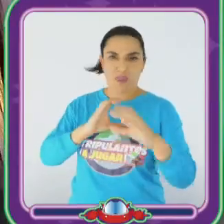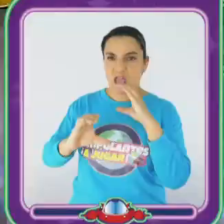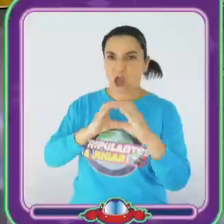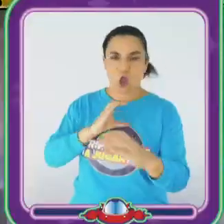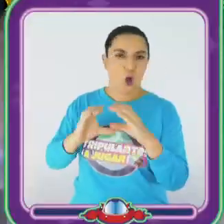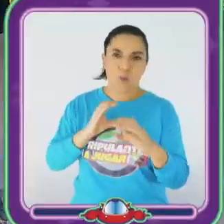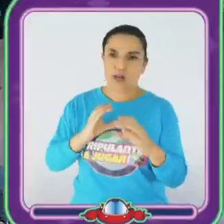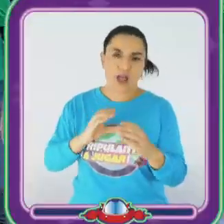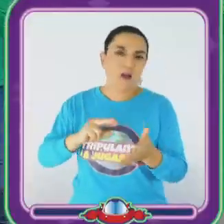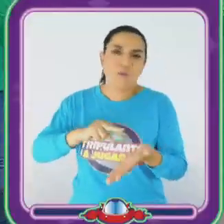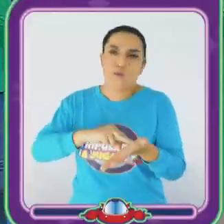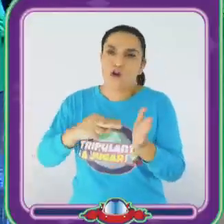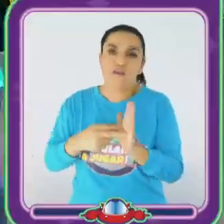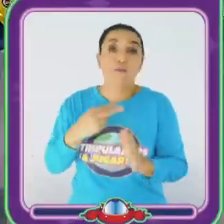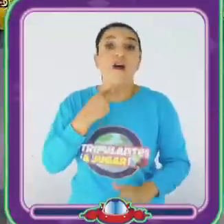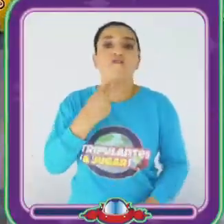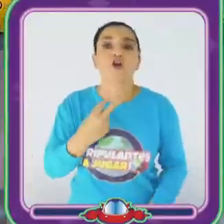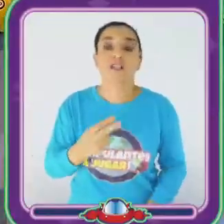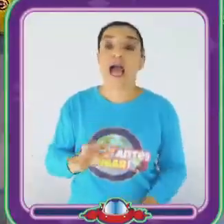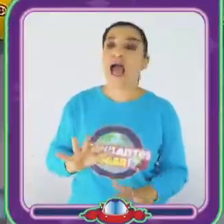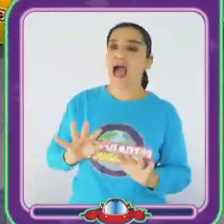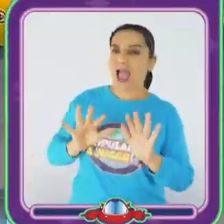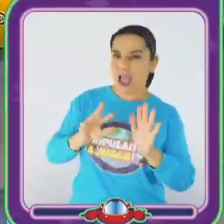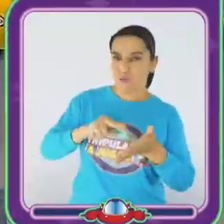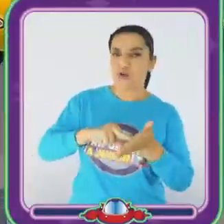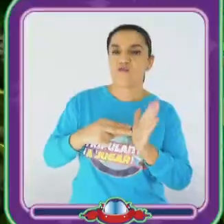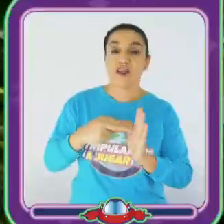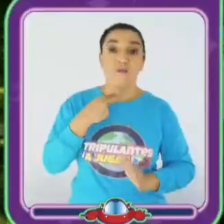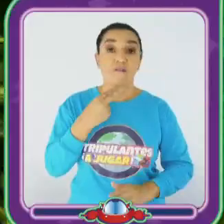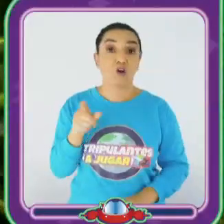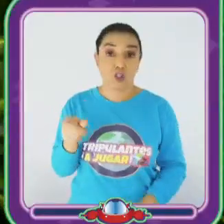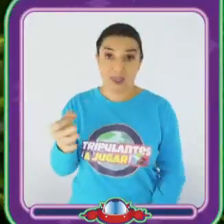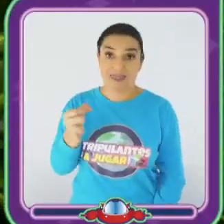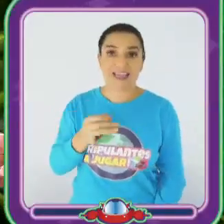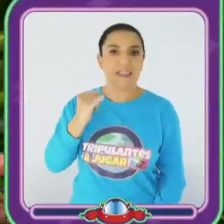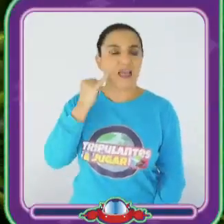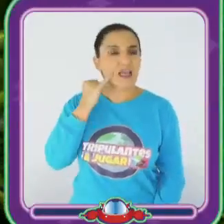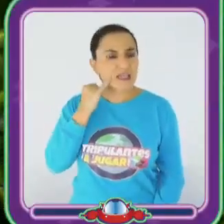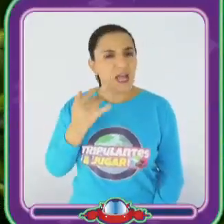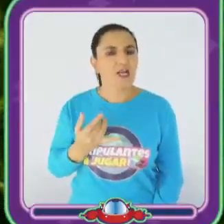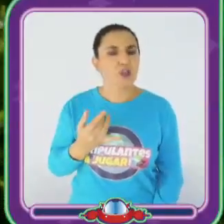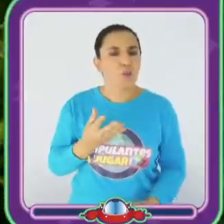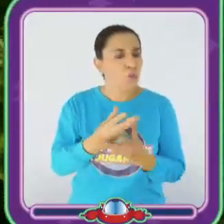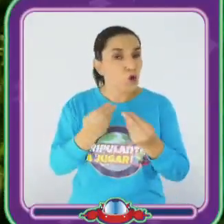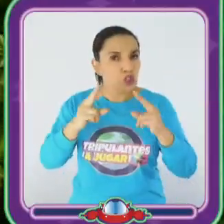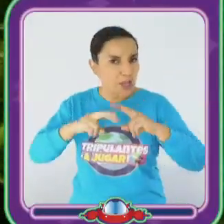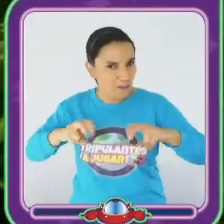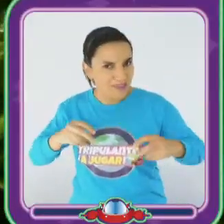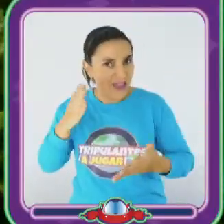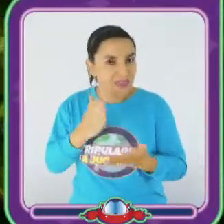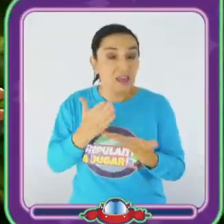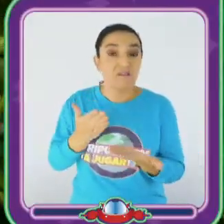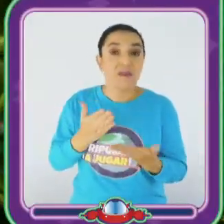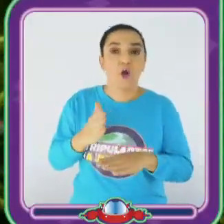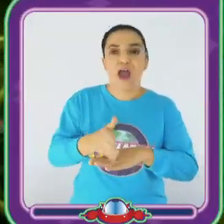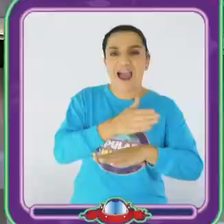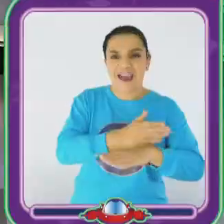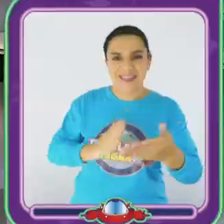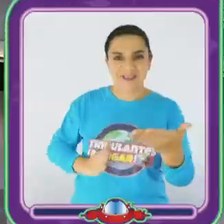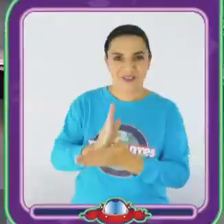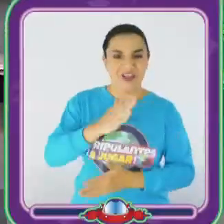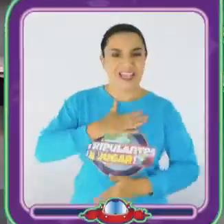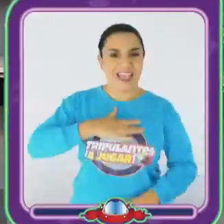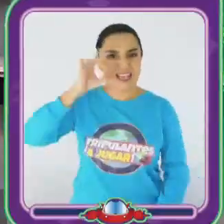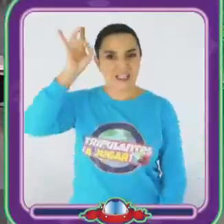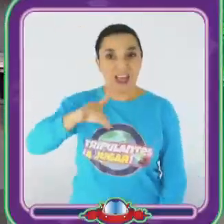podía comunicar de problemas de voz. Ah, problemas de voz, dice aquí, claro, Ignacio. Hay mucho que investigar, pero antes de comenzar,